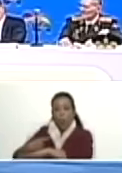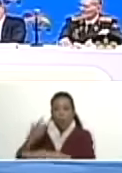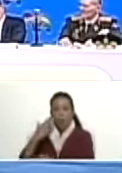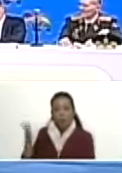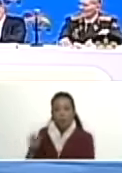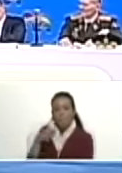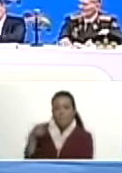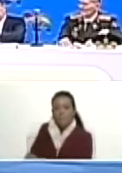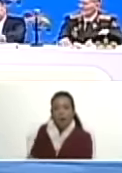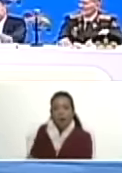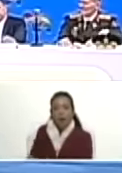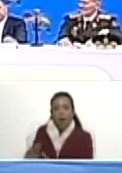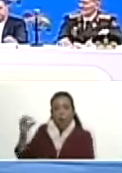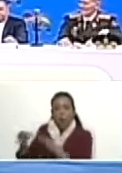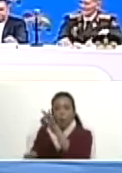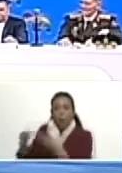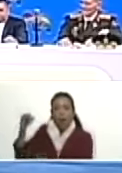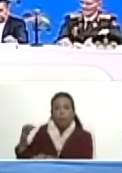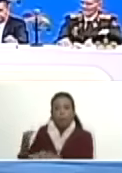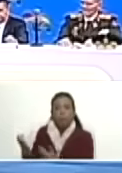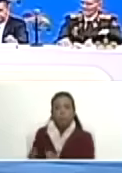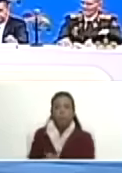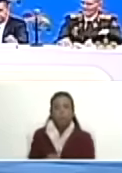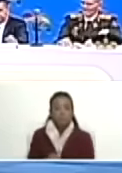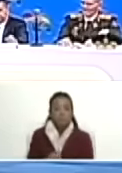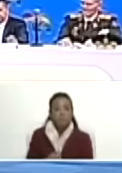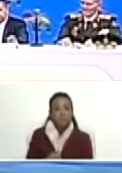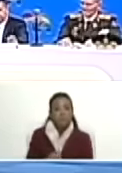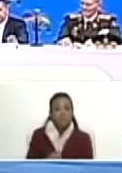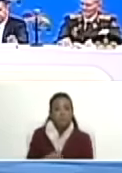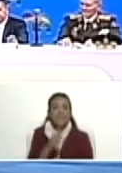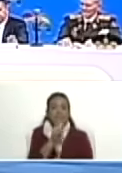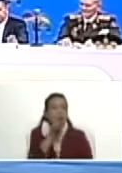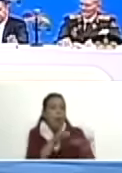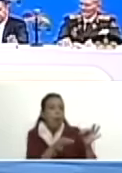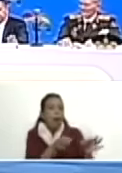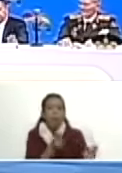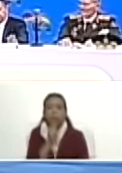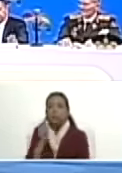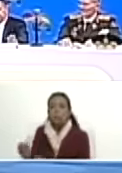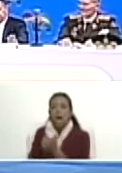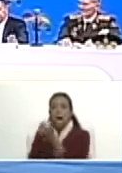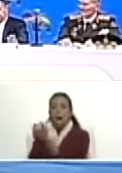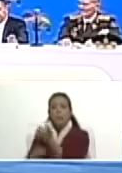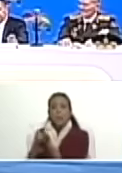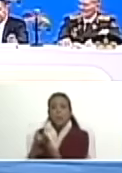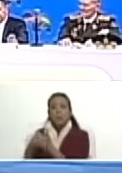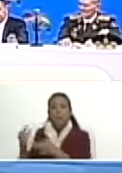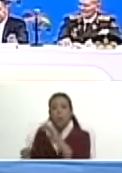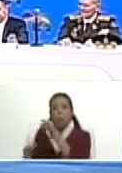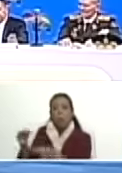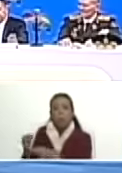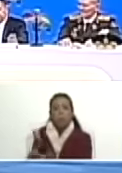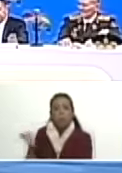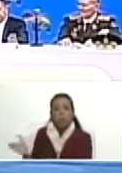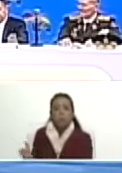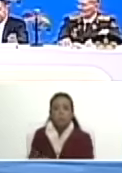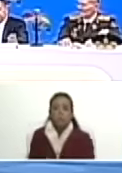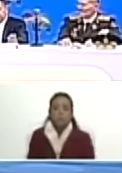Guyana. Y han metido una acción temeraria,